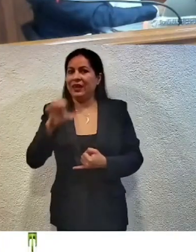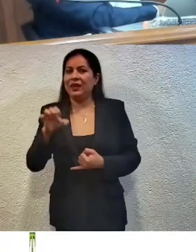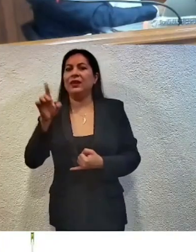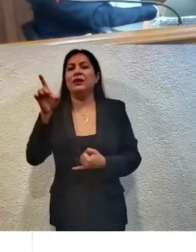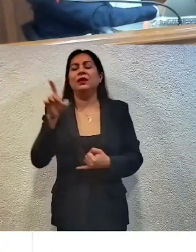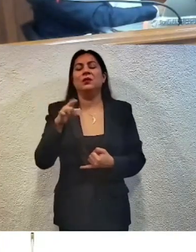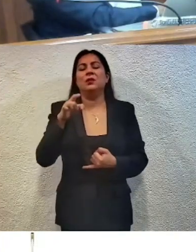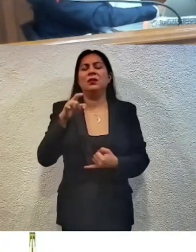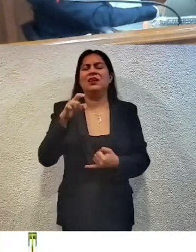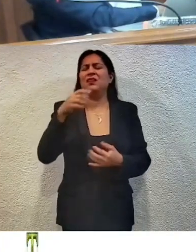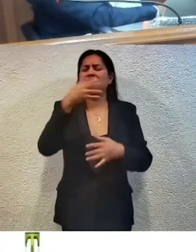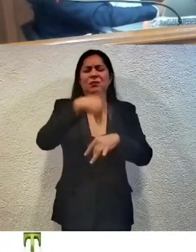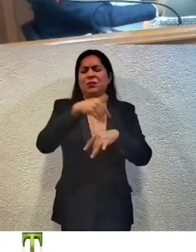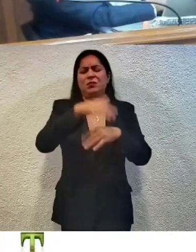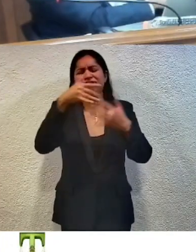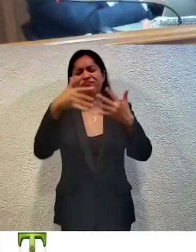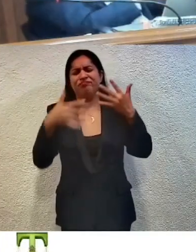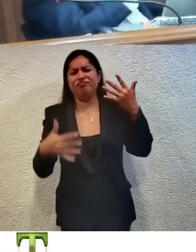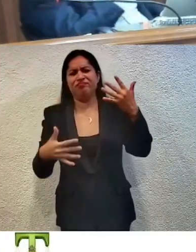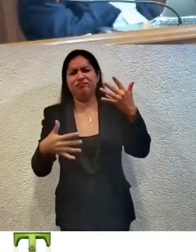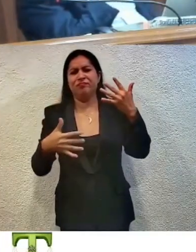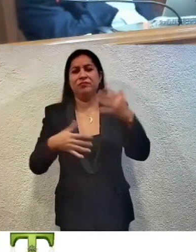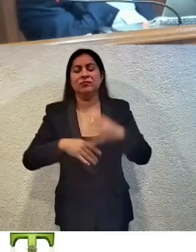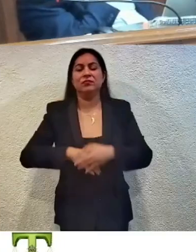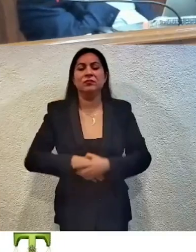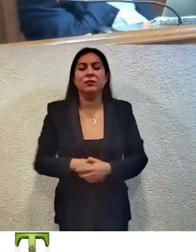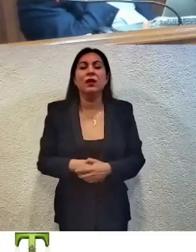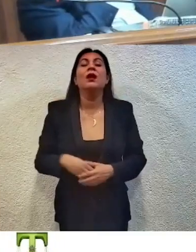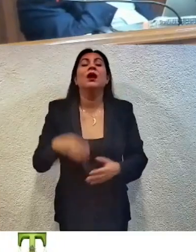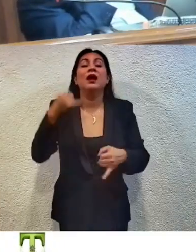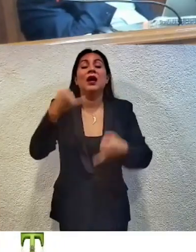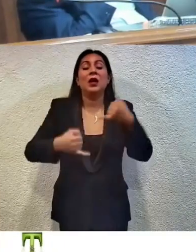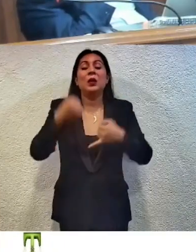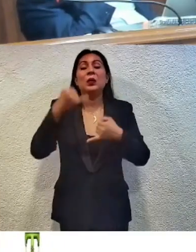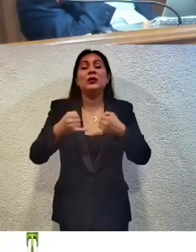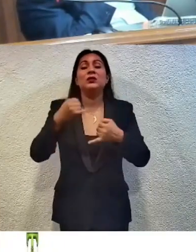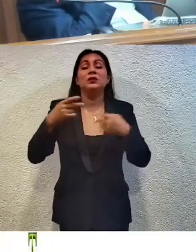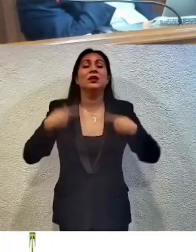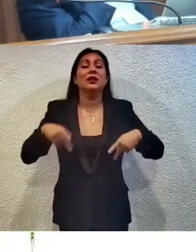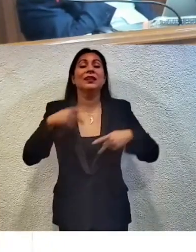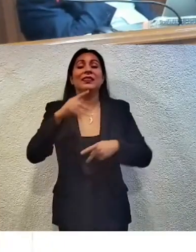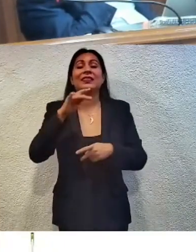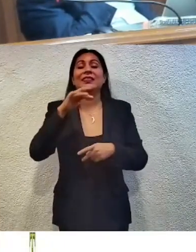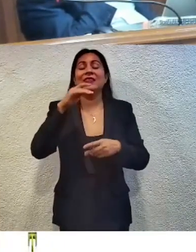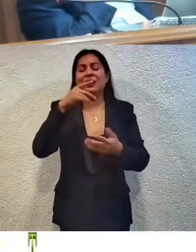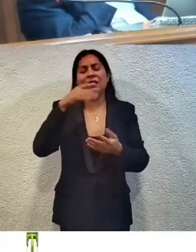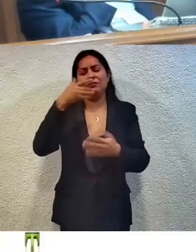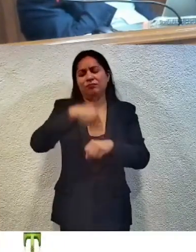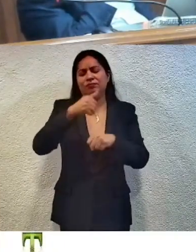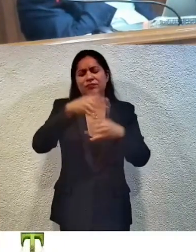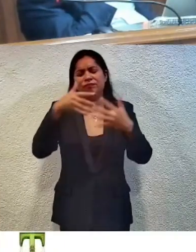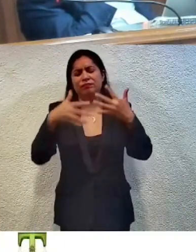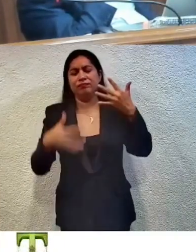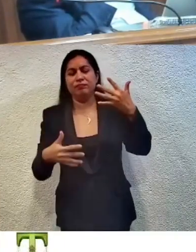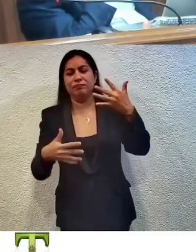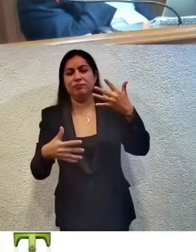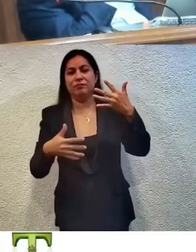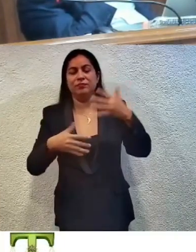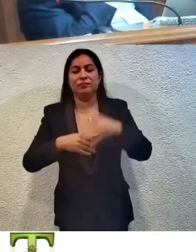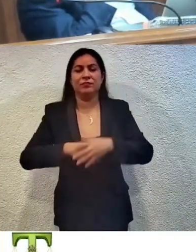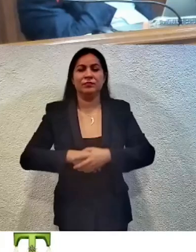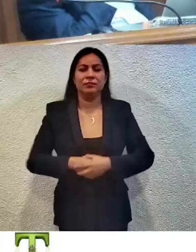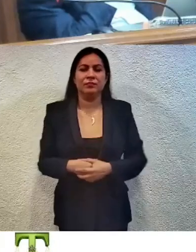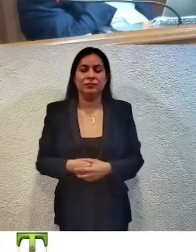TEE/GIN, diagonal 030, diagonal 2024, al juicio electoral ciudadano TEE/GEC, diagonal 187,